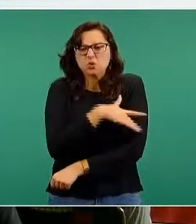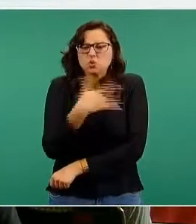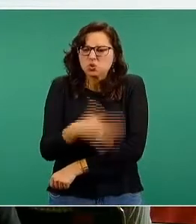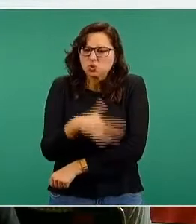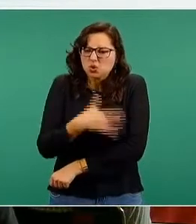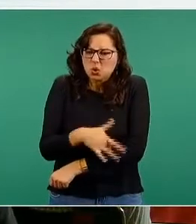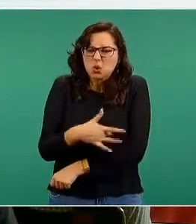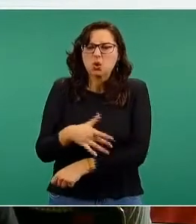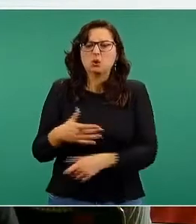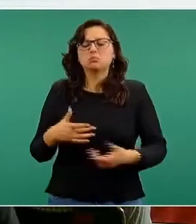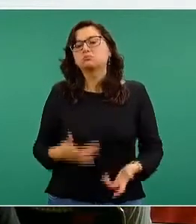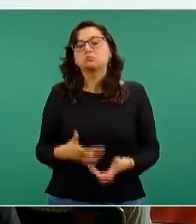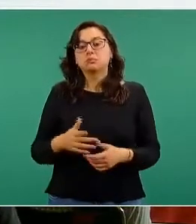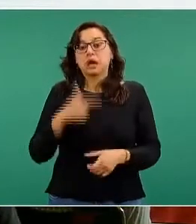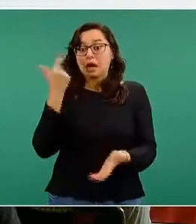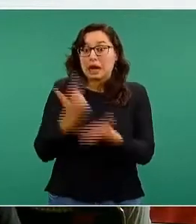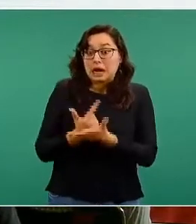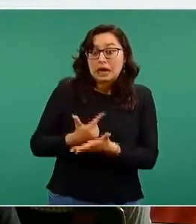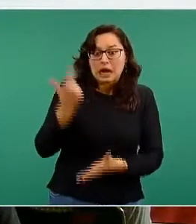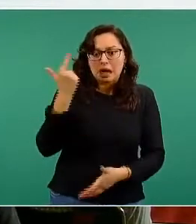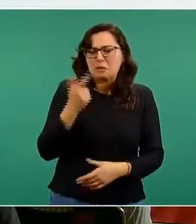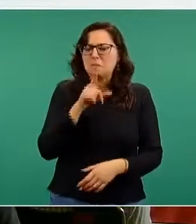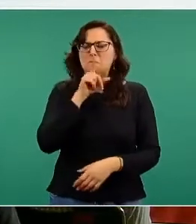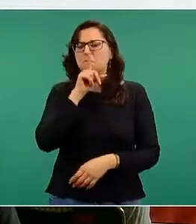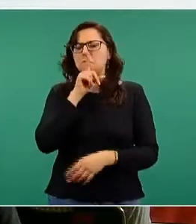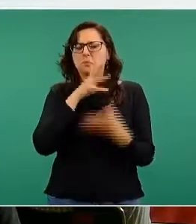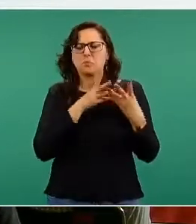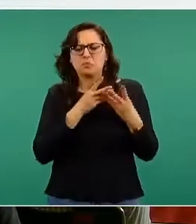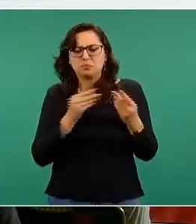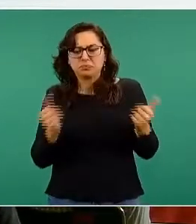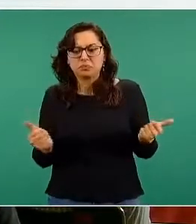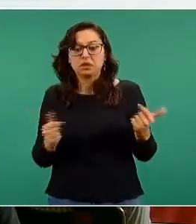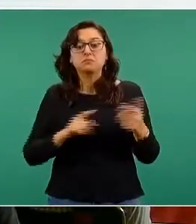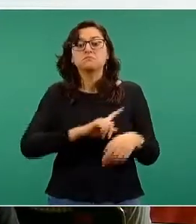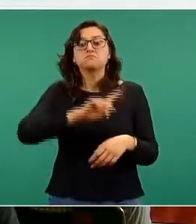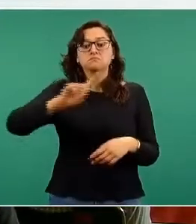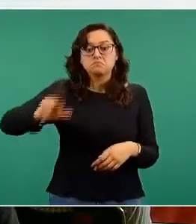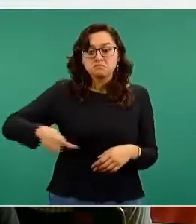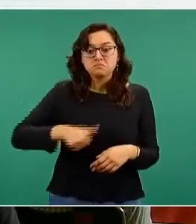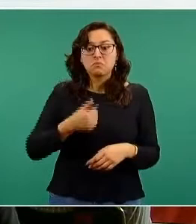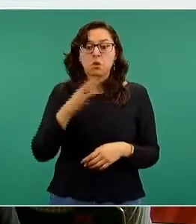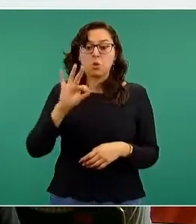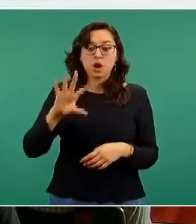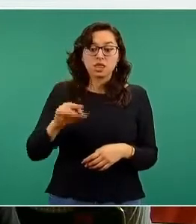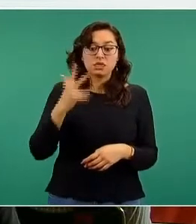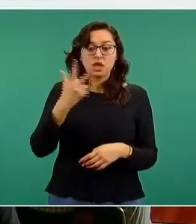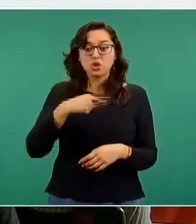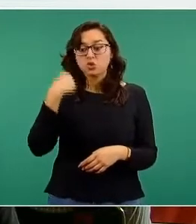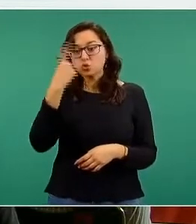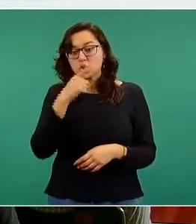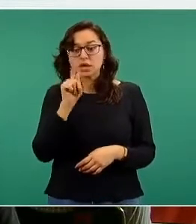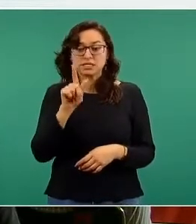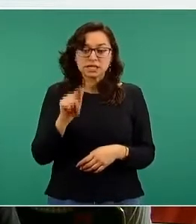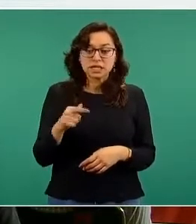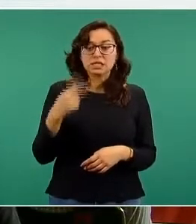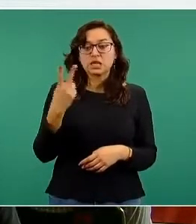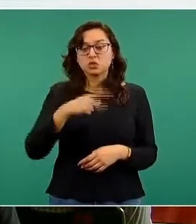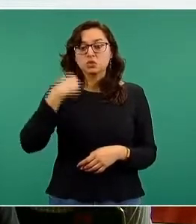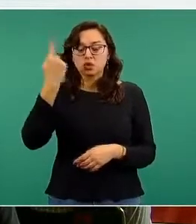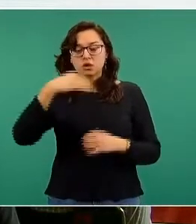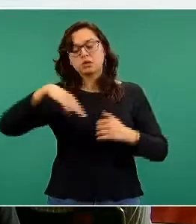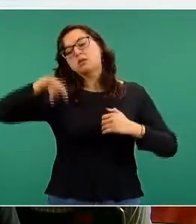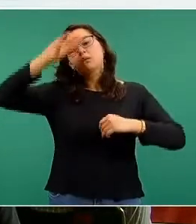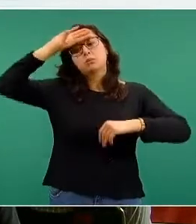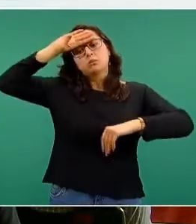mayor consecuencia, pasa en muy pocos minutos. Puede haber fiebre en las primeras 48 o 72 horas de la